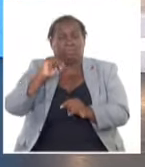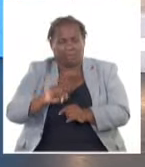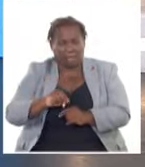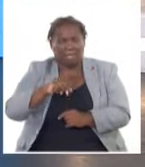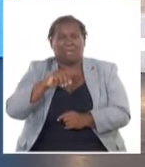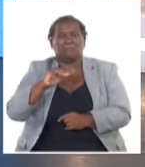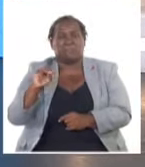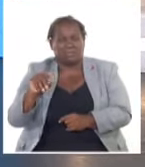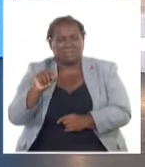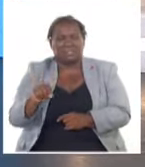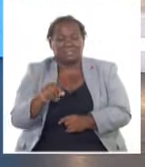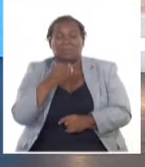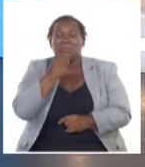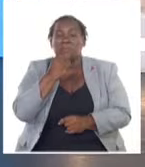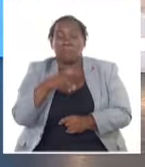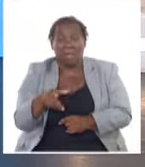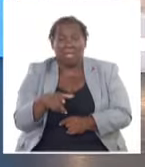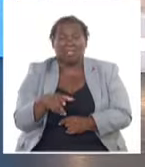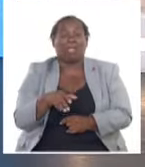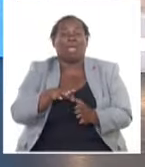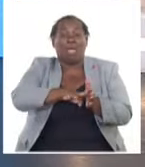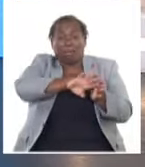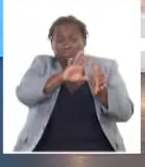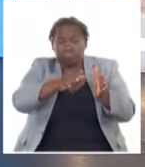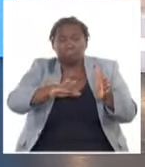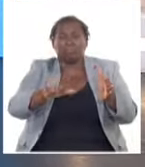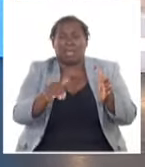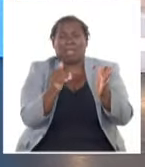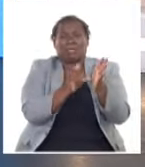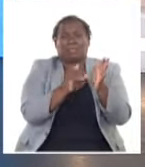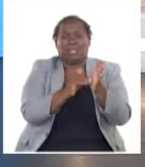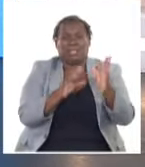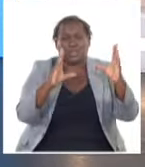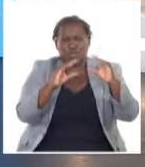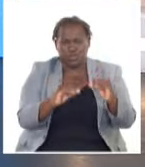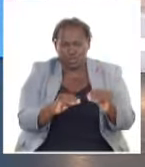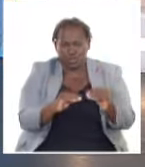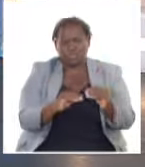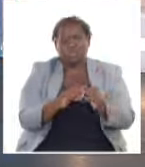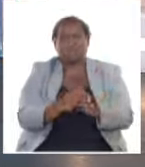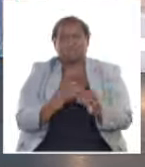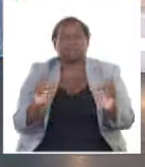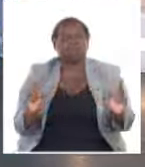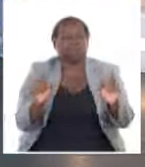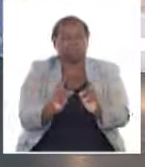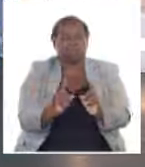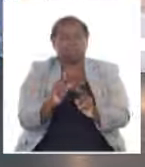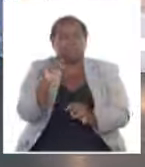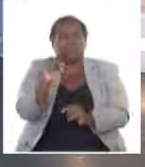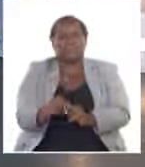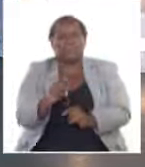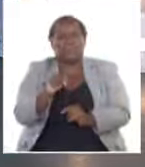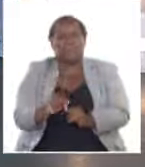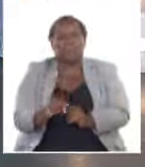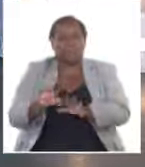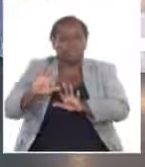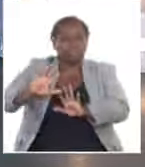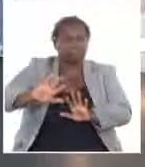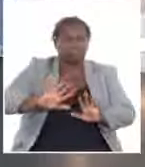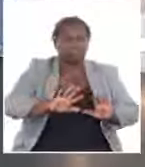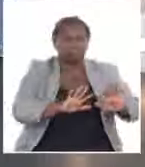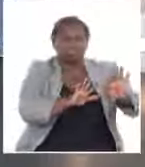habrá poco oleaje, incrementando su oleaje durante la tarde y la noche. En resumen, para hoy, bandas externas del huracán